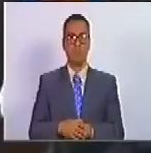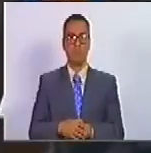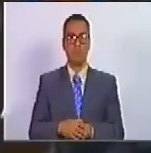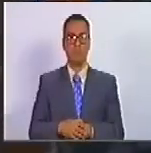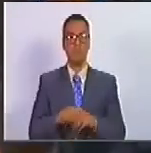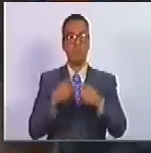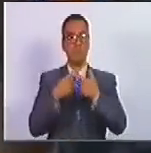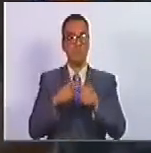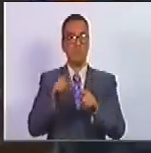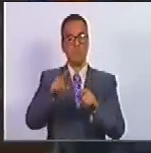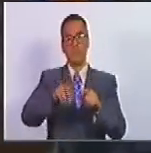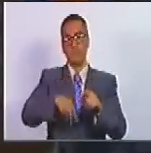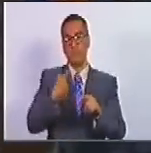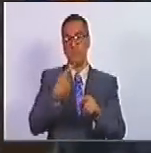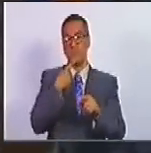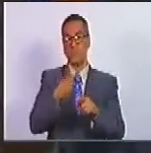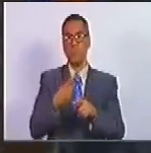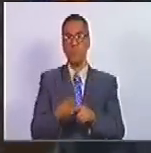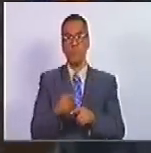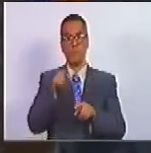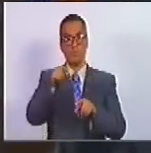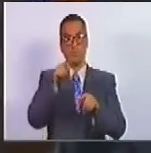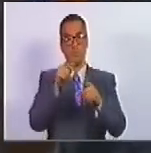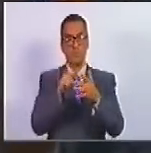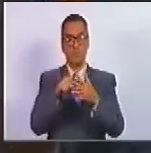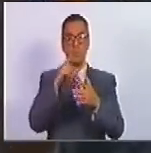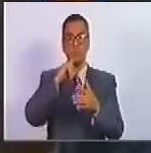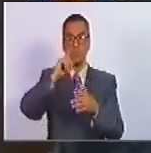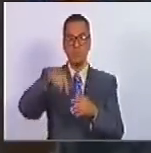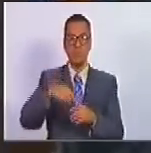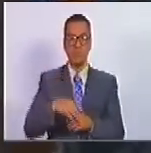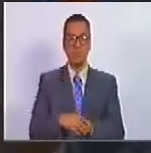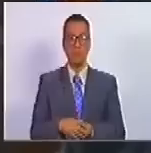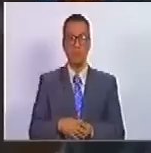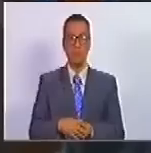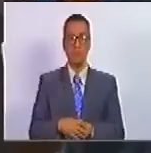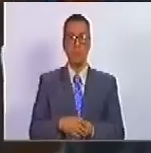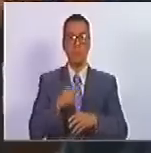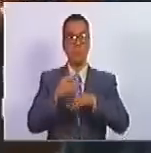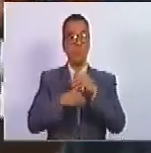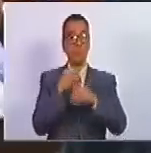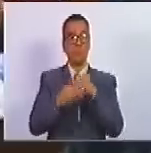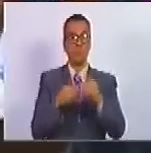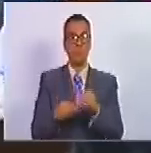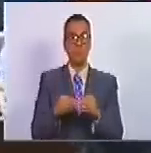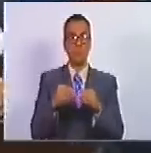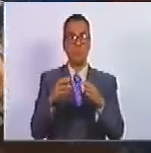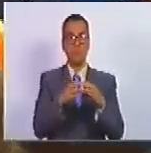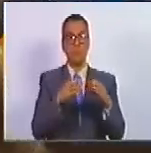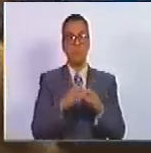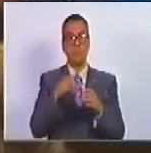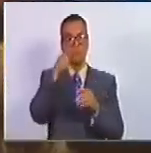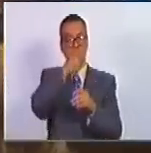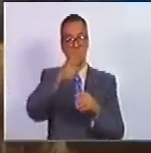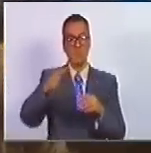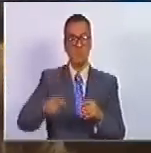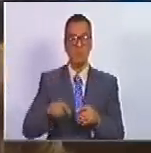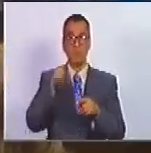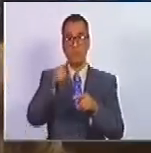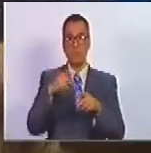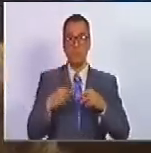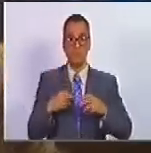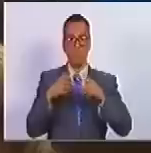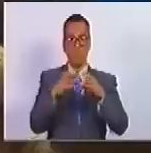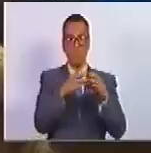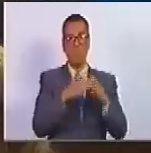Pero no podía dejar de señalar también que en el marco de esto se está dando la Cumbre de los Pueblos, y en esta Cumbre